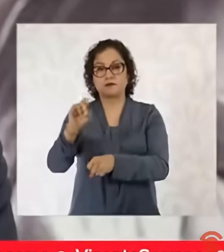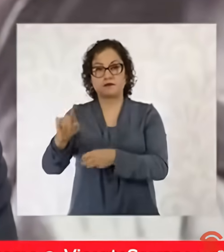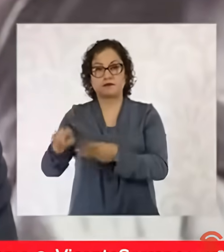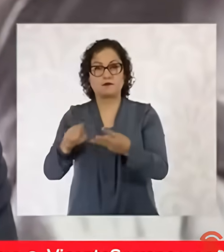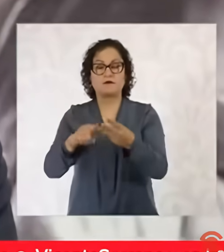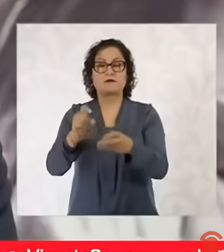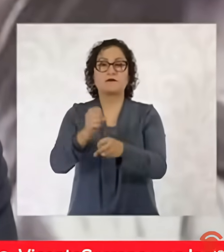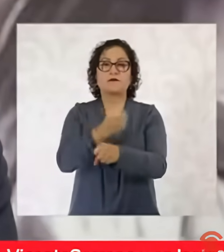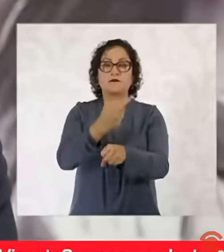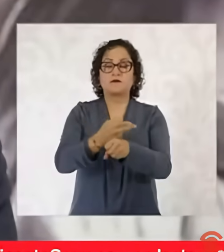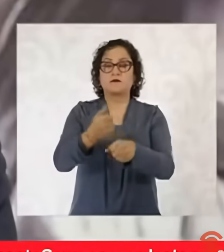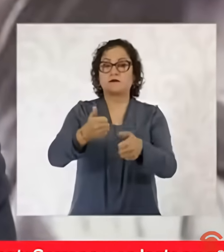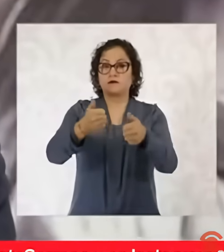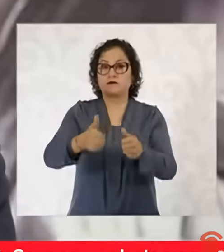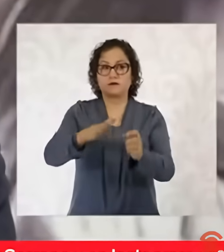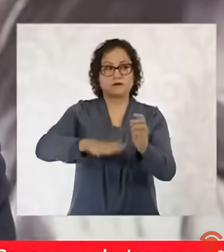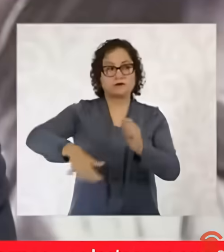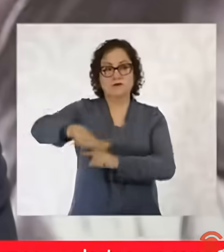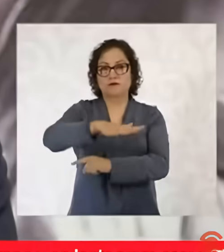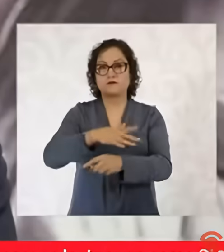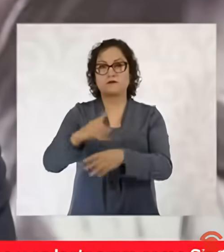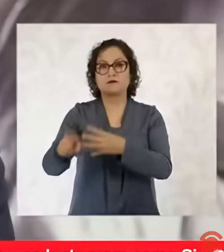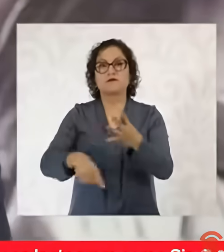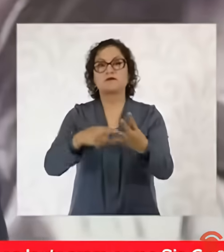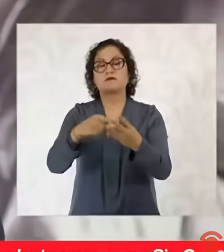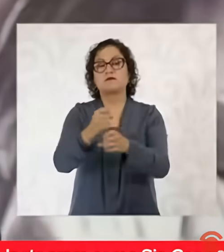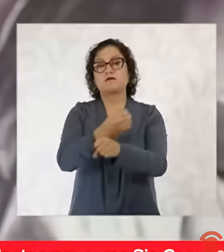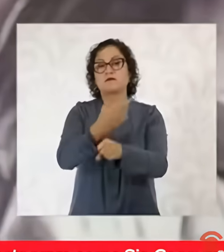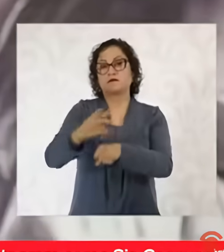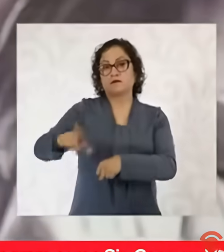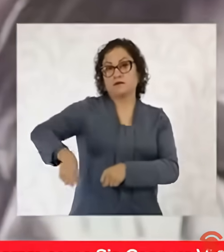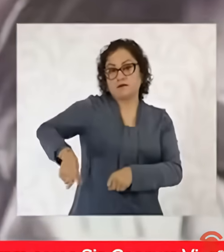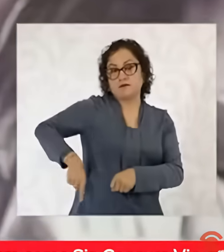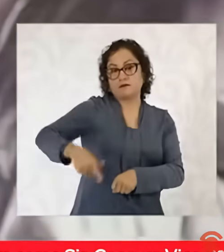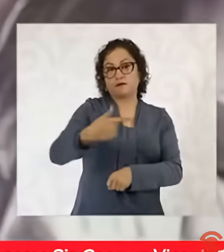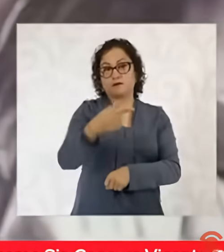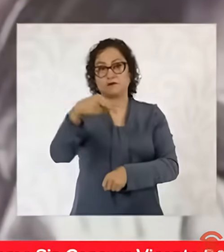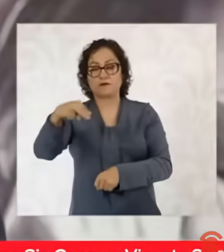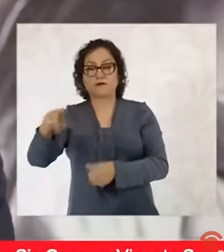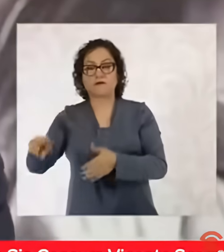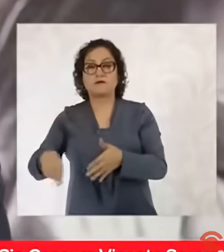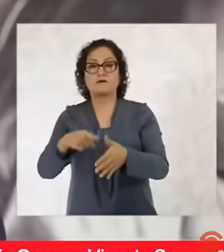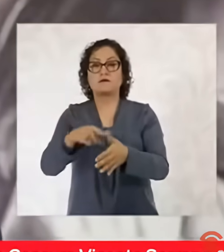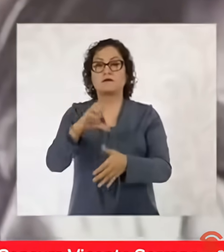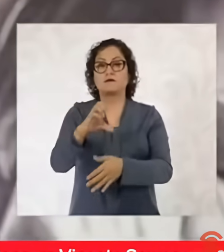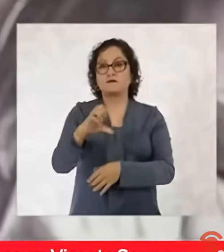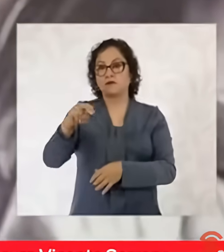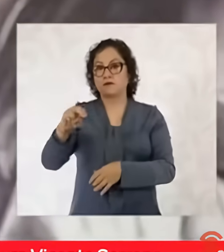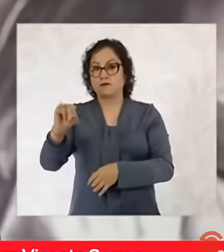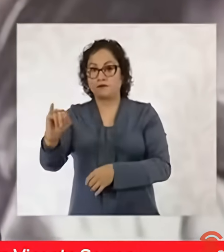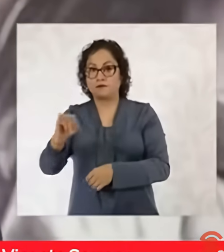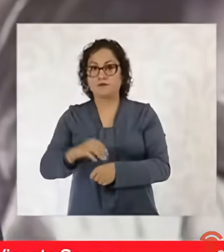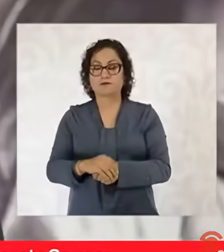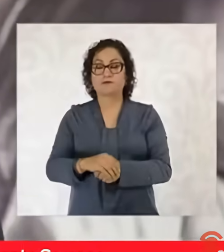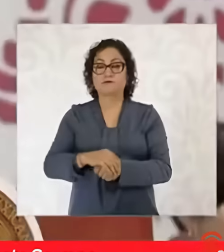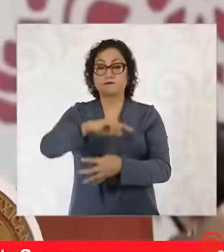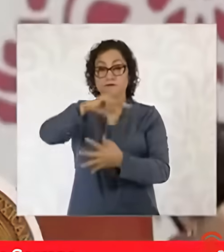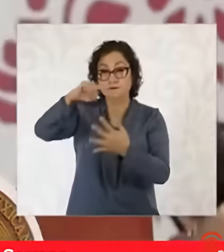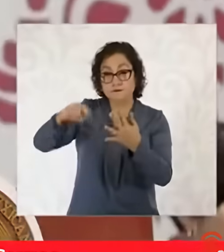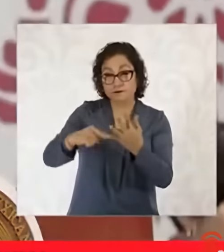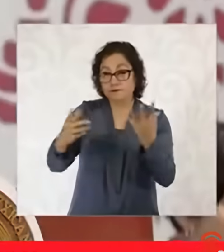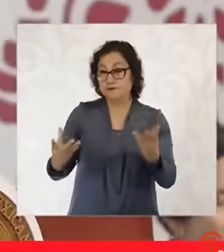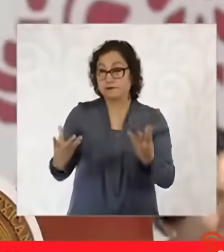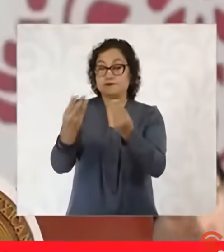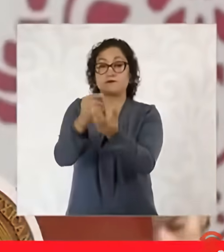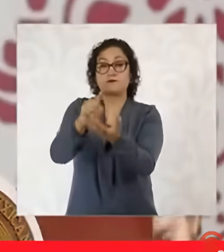Seguridad y Protección Ciudadana, Secretaría de Gobernación, Guardia Nacional y el Centro Nacional de Inteligencia, en conjunto con las